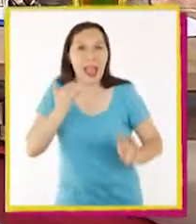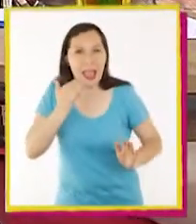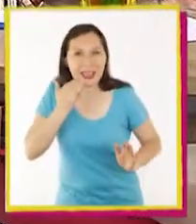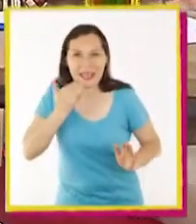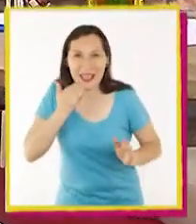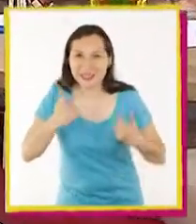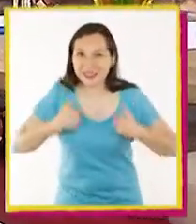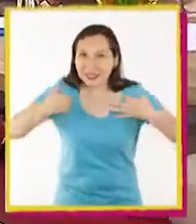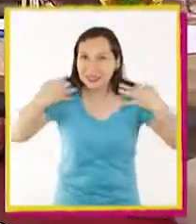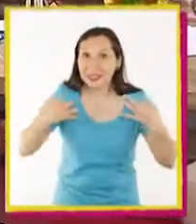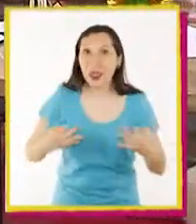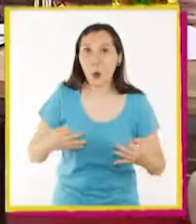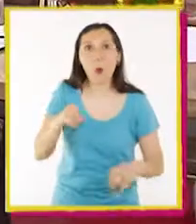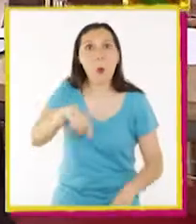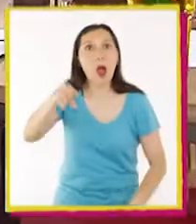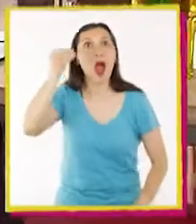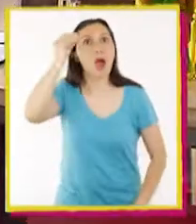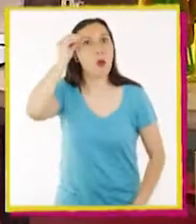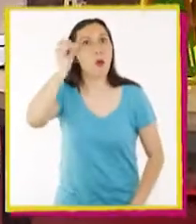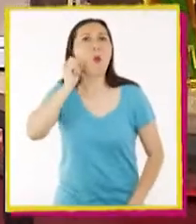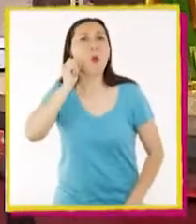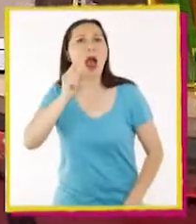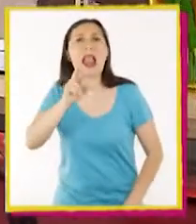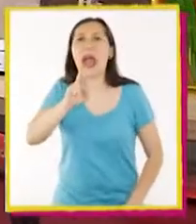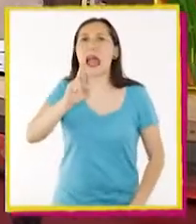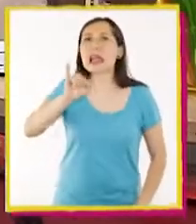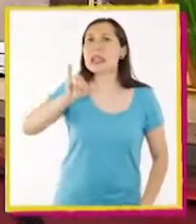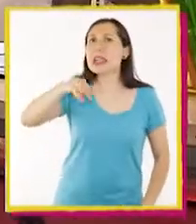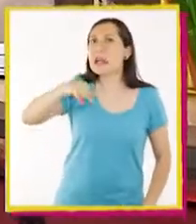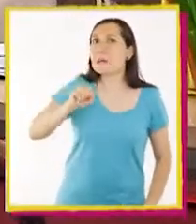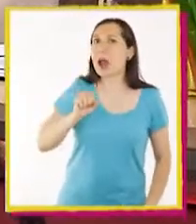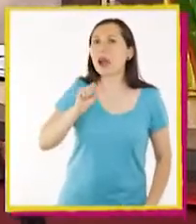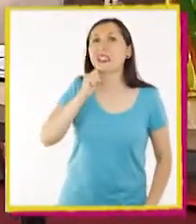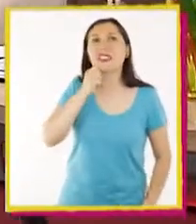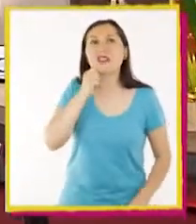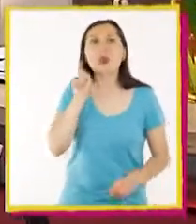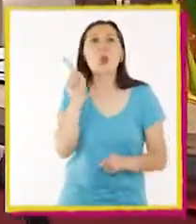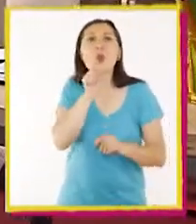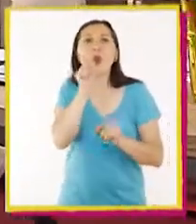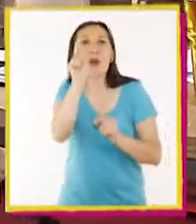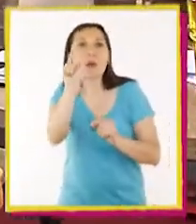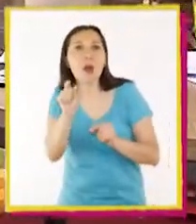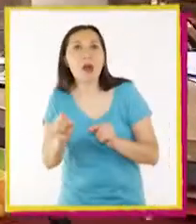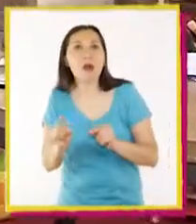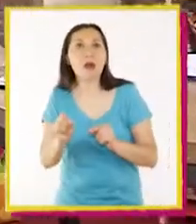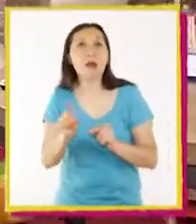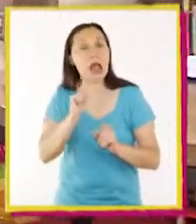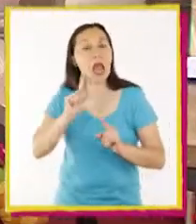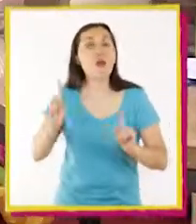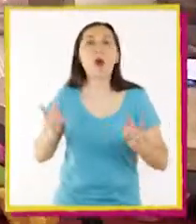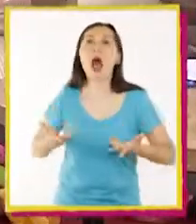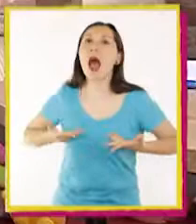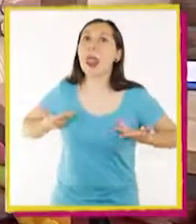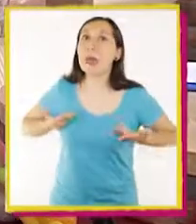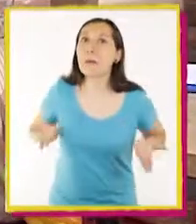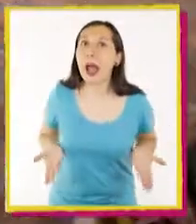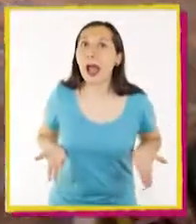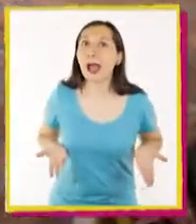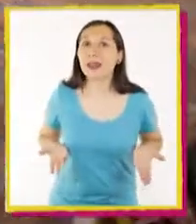casi, casi segura que se acuerdan lo que son las rimas. Porque con una buena rima, ¿quién no se